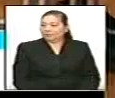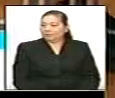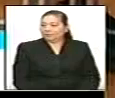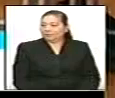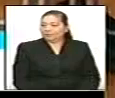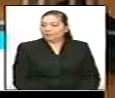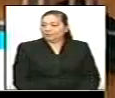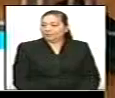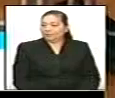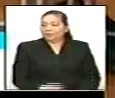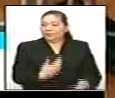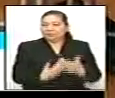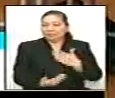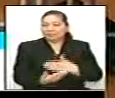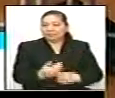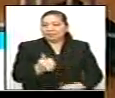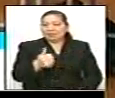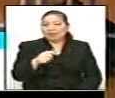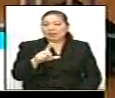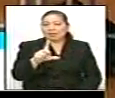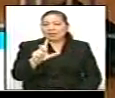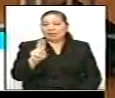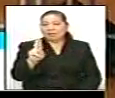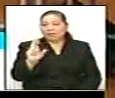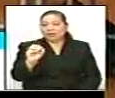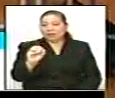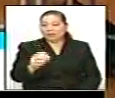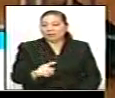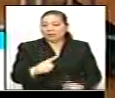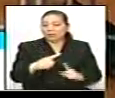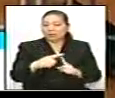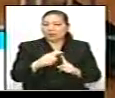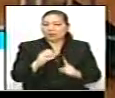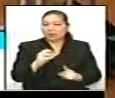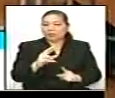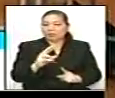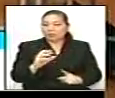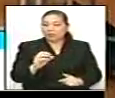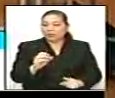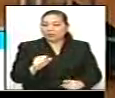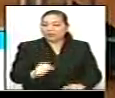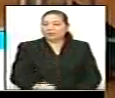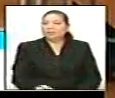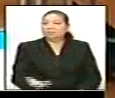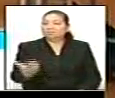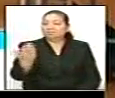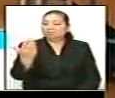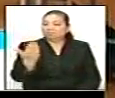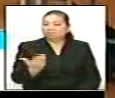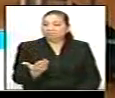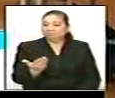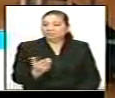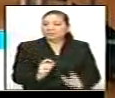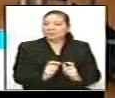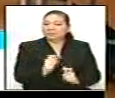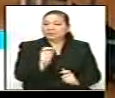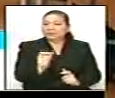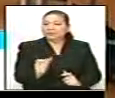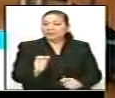Buenos días, ante todo, mi nombre es Álvaro Torres Enríquez. En primer lugar, reciban ustedes, señor